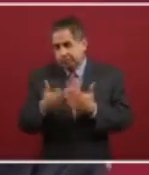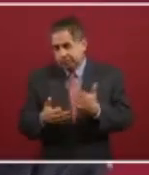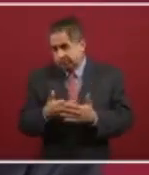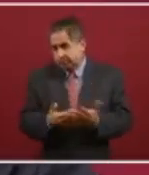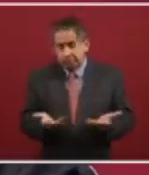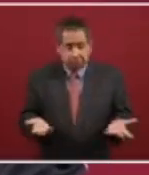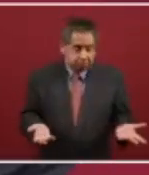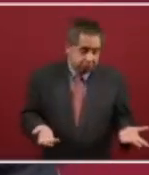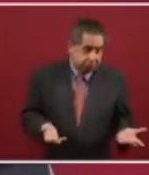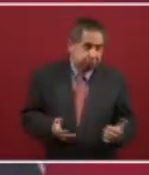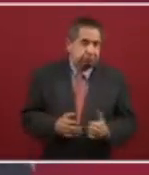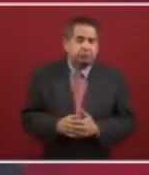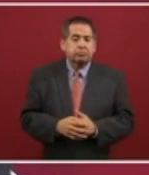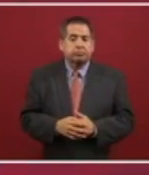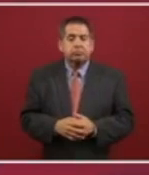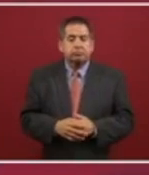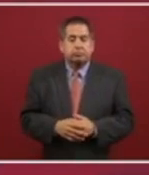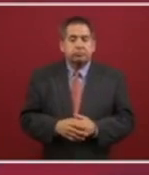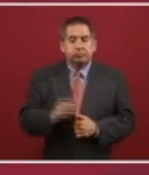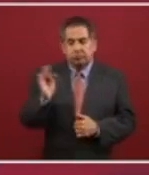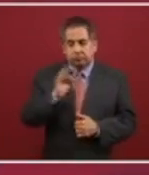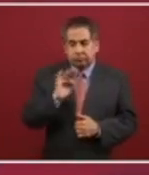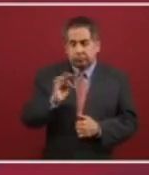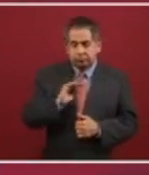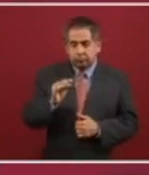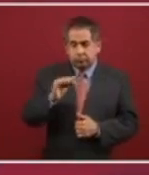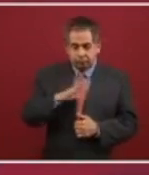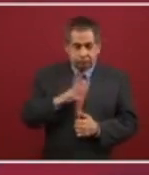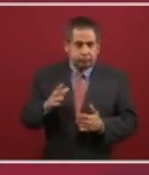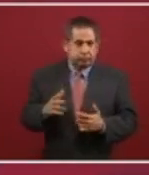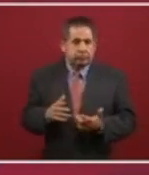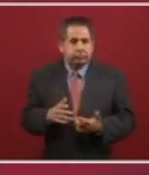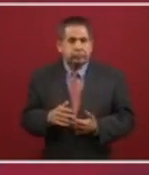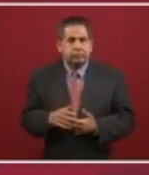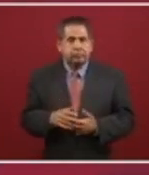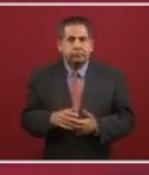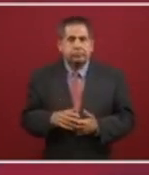hablaba, no hubo